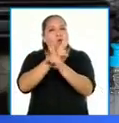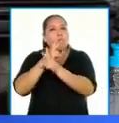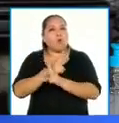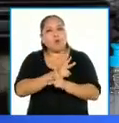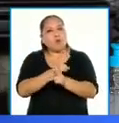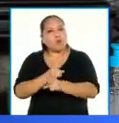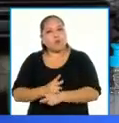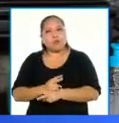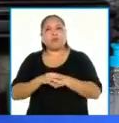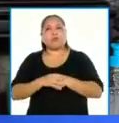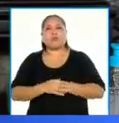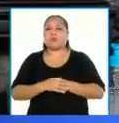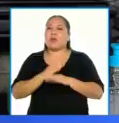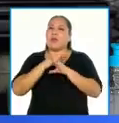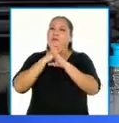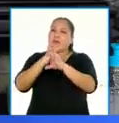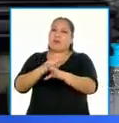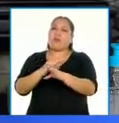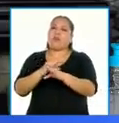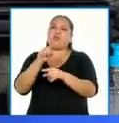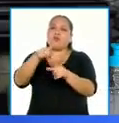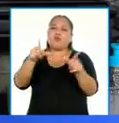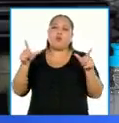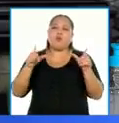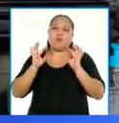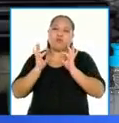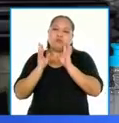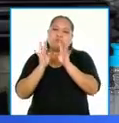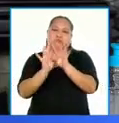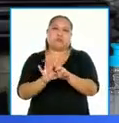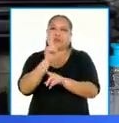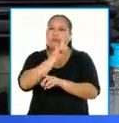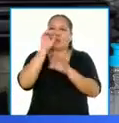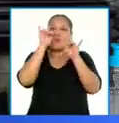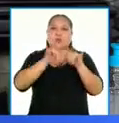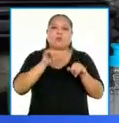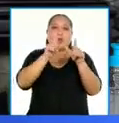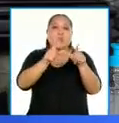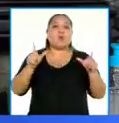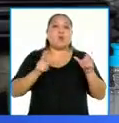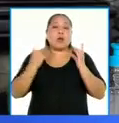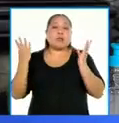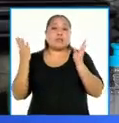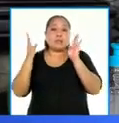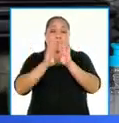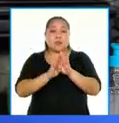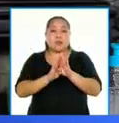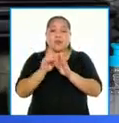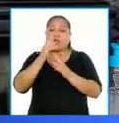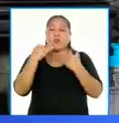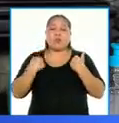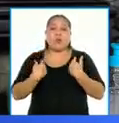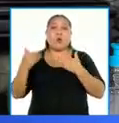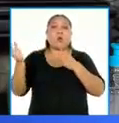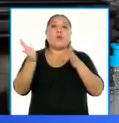No evitemos las aglomeraciones, no permanezcamos en espacios cerrados sin